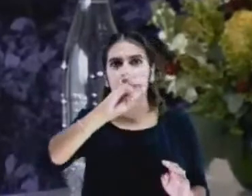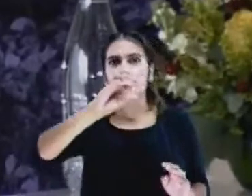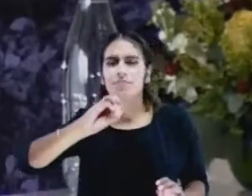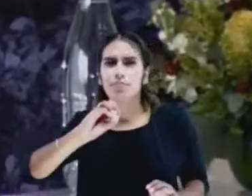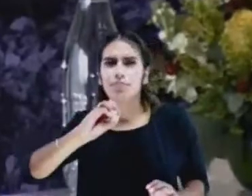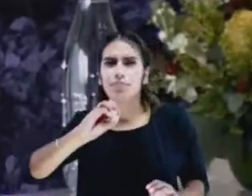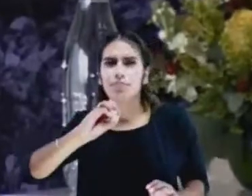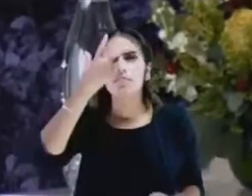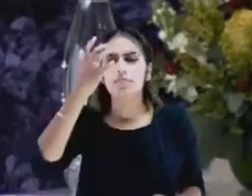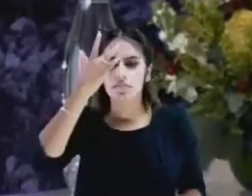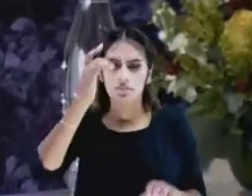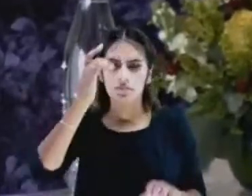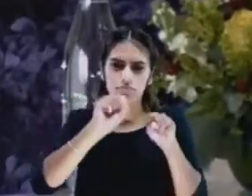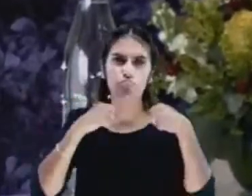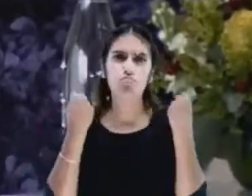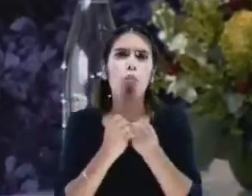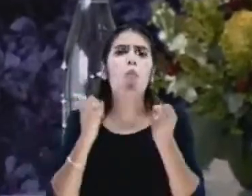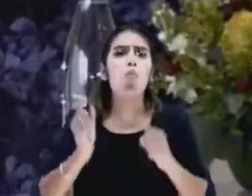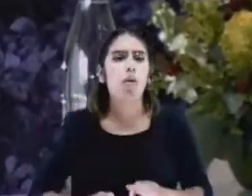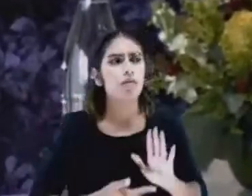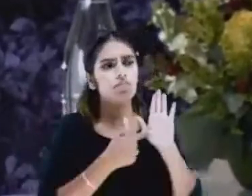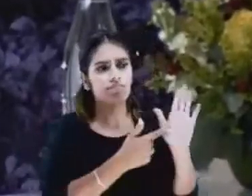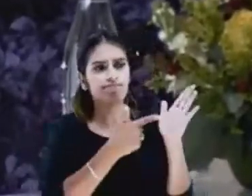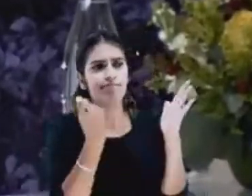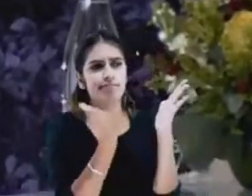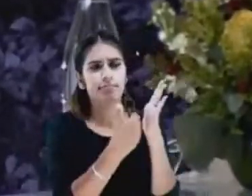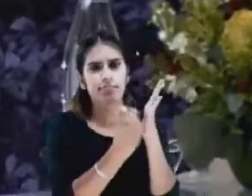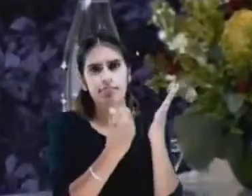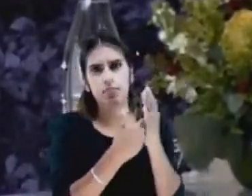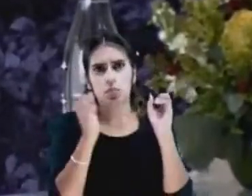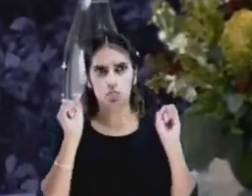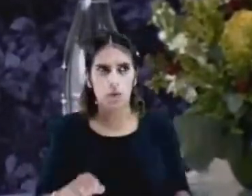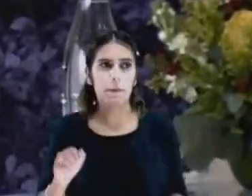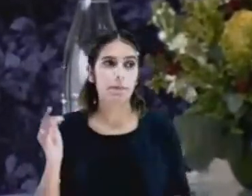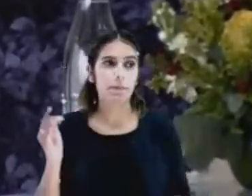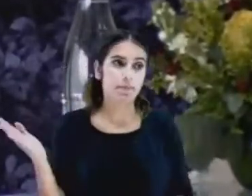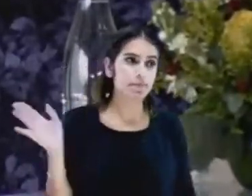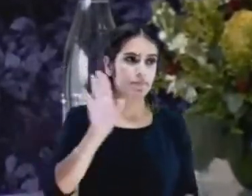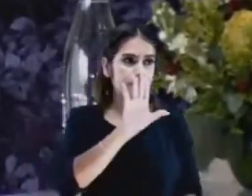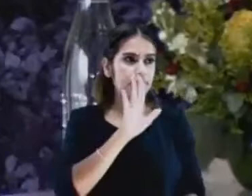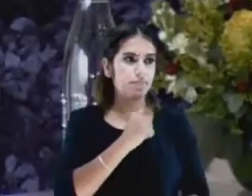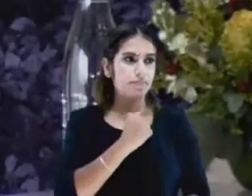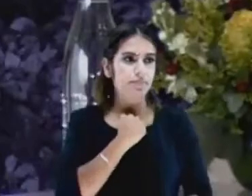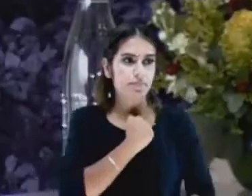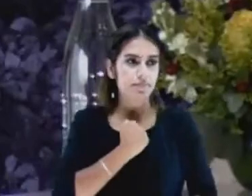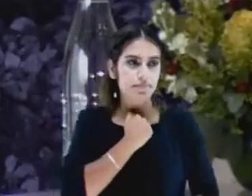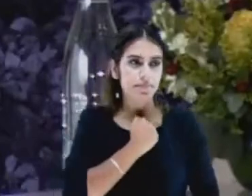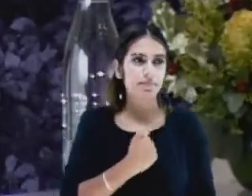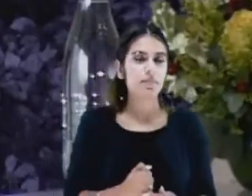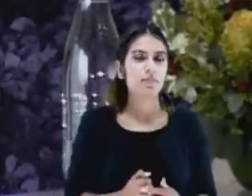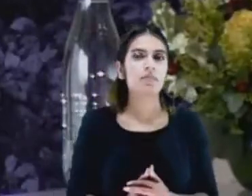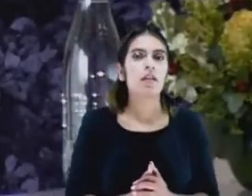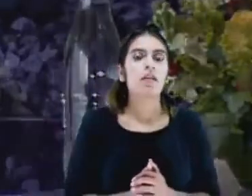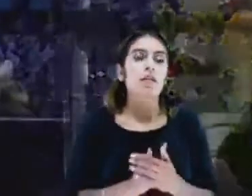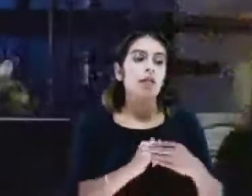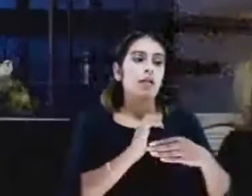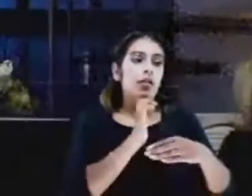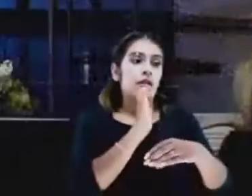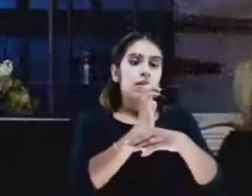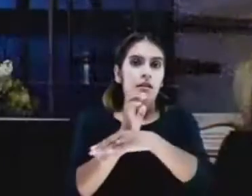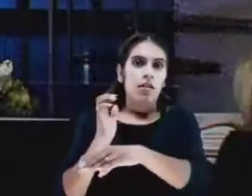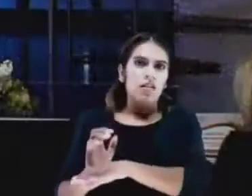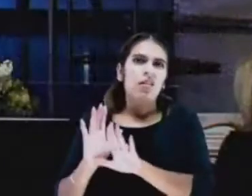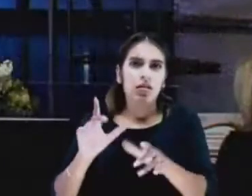puede decretar pruebas pasamos santanter quintiles entre entidades estatales pues aquí no hay mucho que